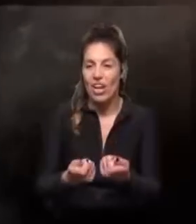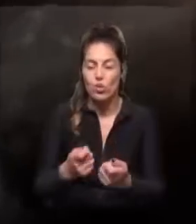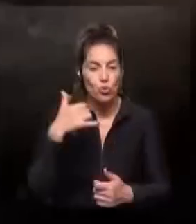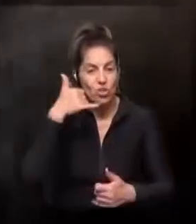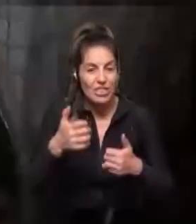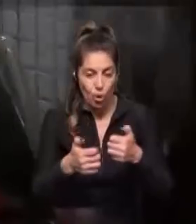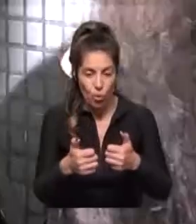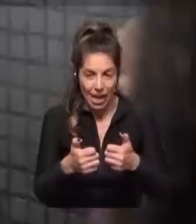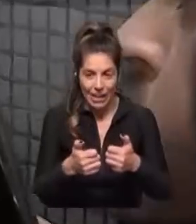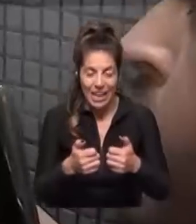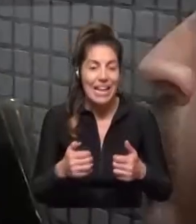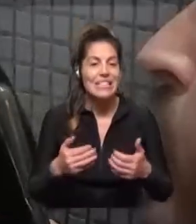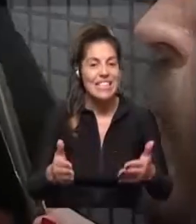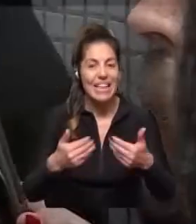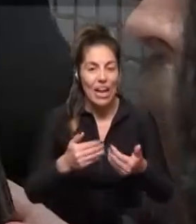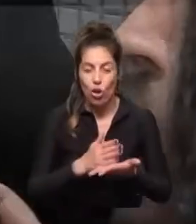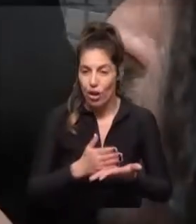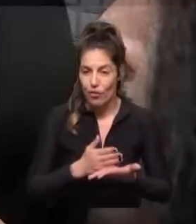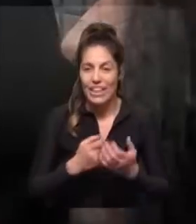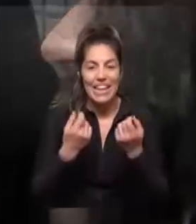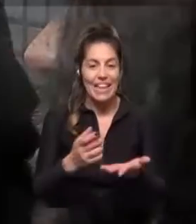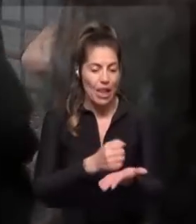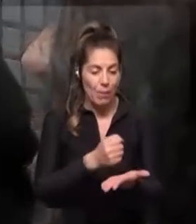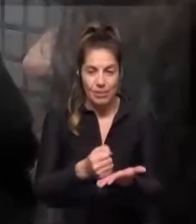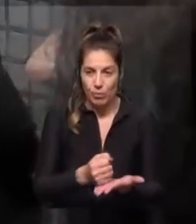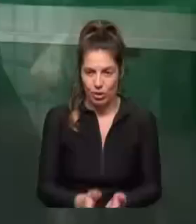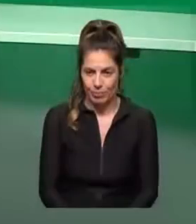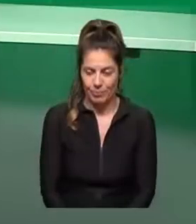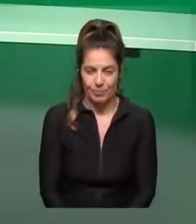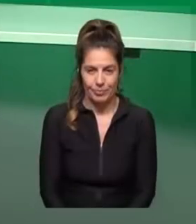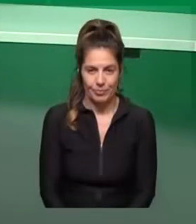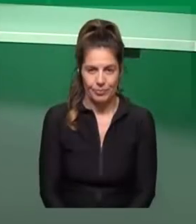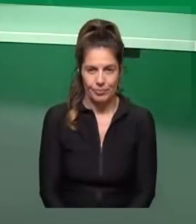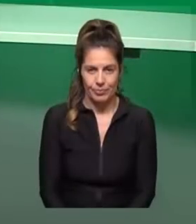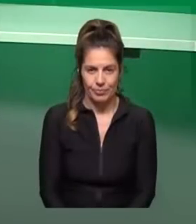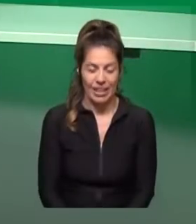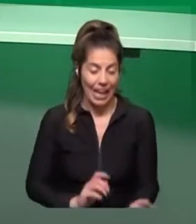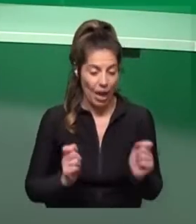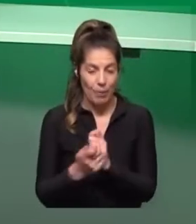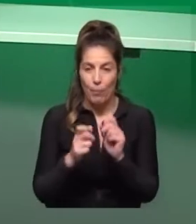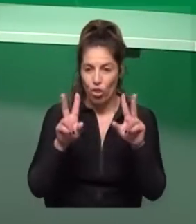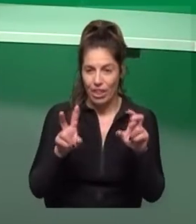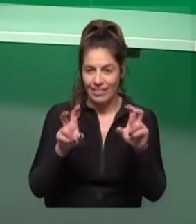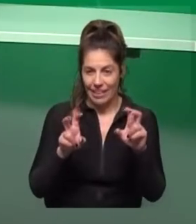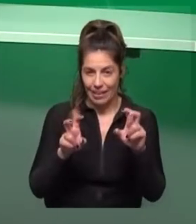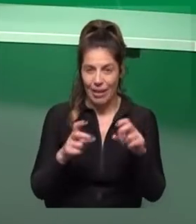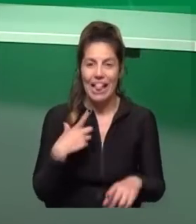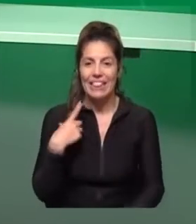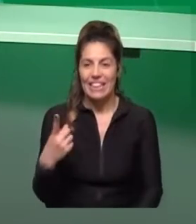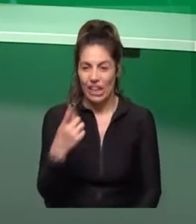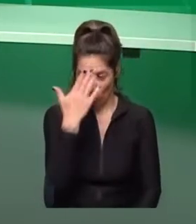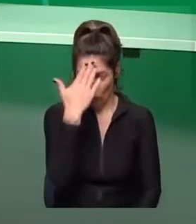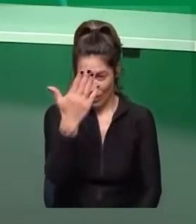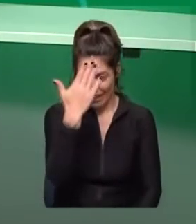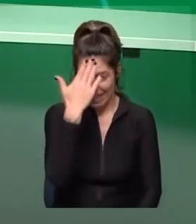está periciando se le cerraron las fronteras y debieron entregar su pasaporte cambiamos de tema Daniela Rosa director frente